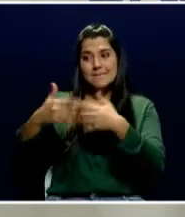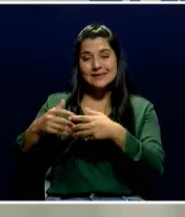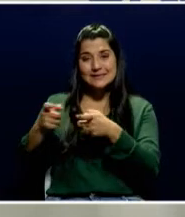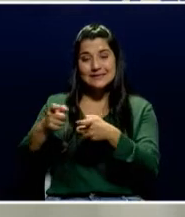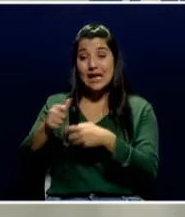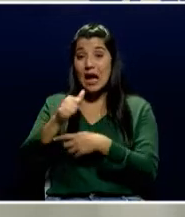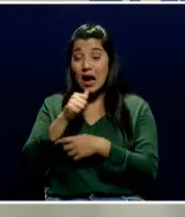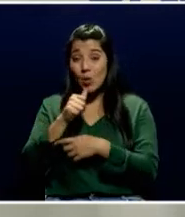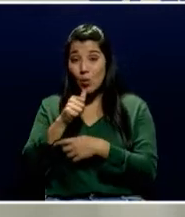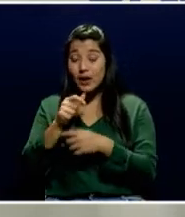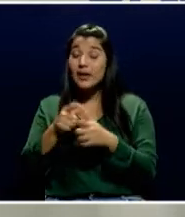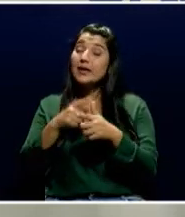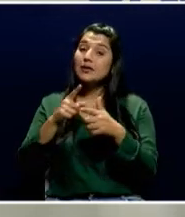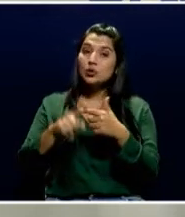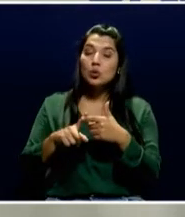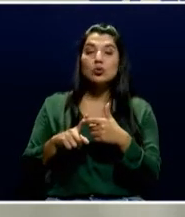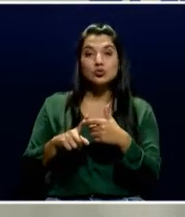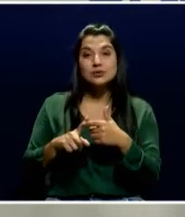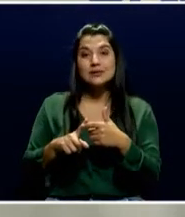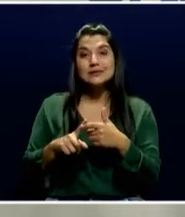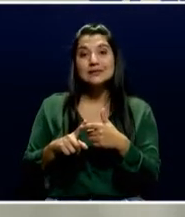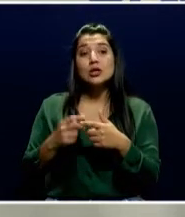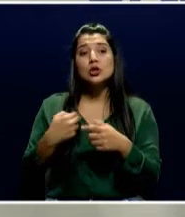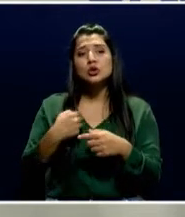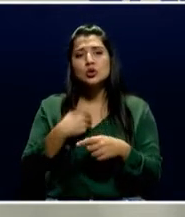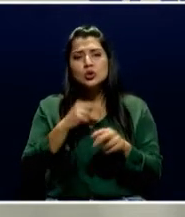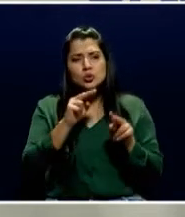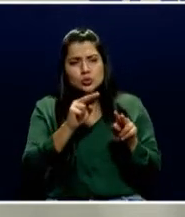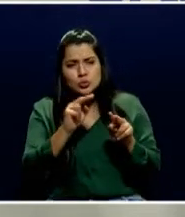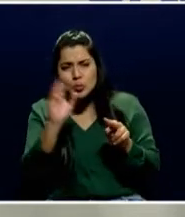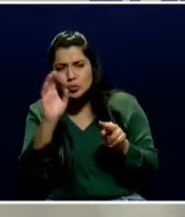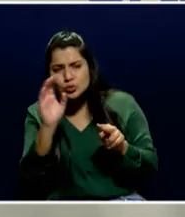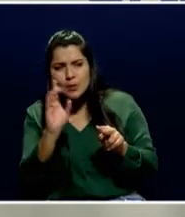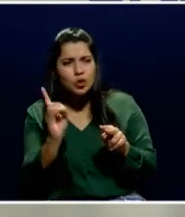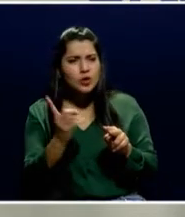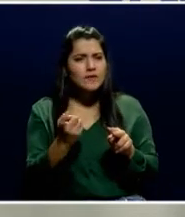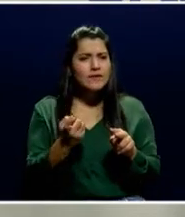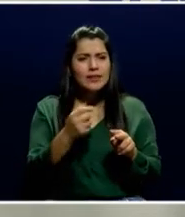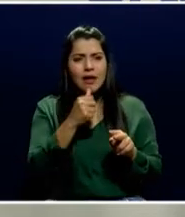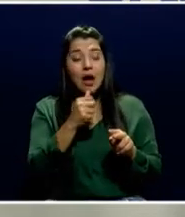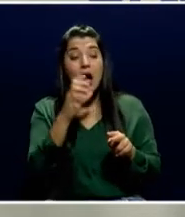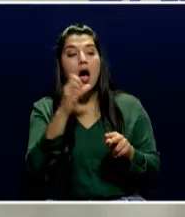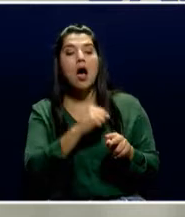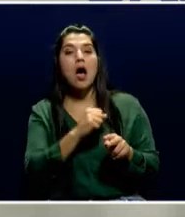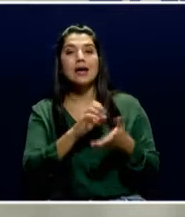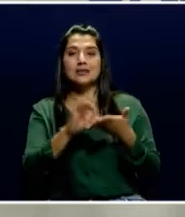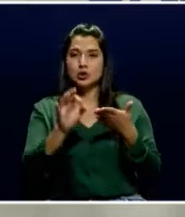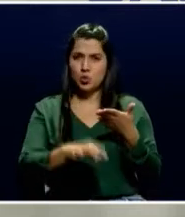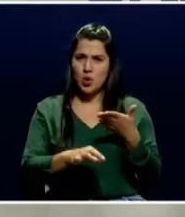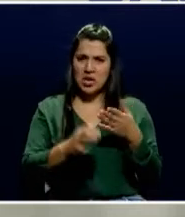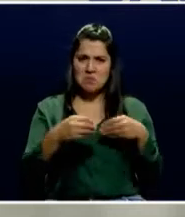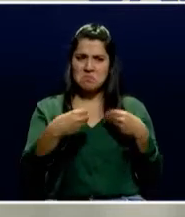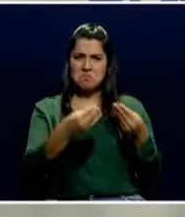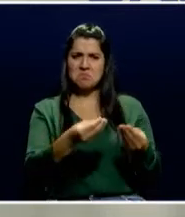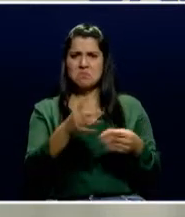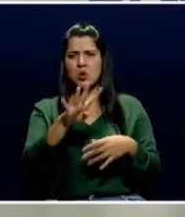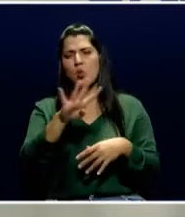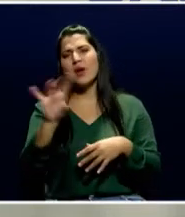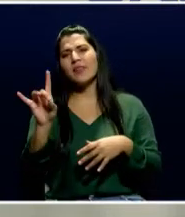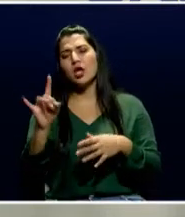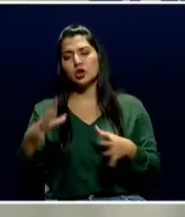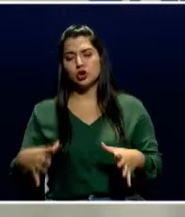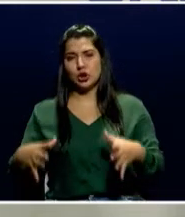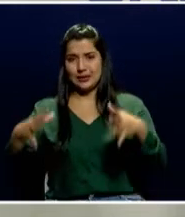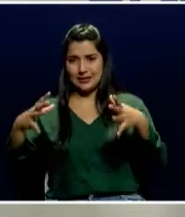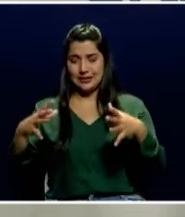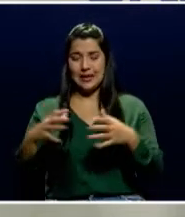lo que identificamos en primera instancia fue las escuelas que tenían ese faltante. Hemos hecho un primer abastecimiento de aproximadamente 48